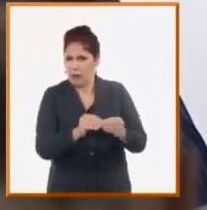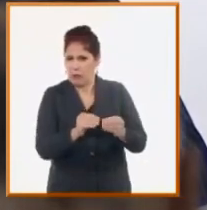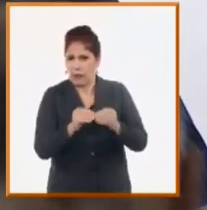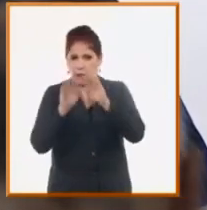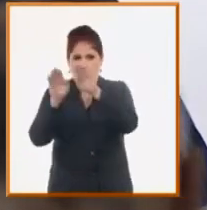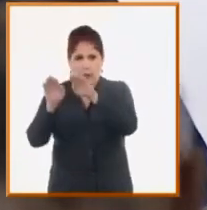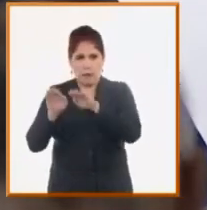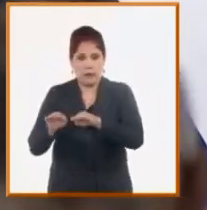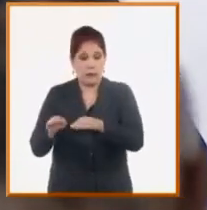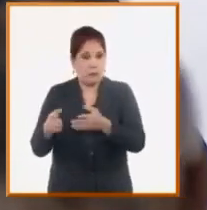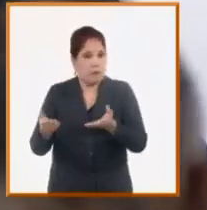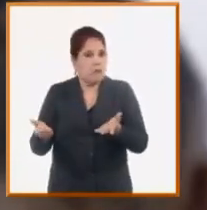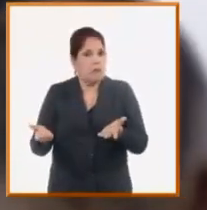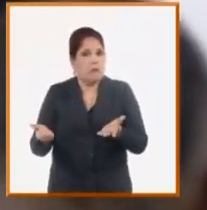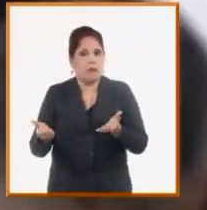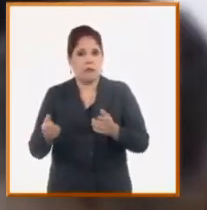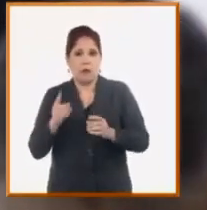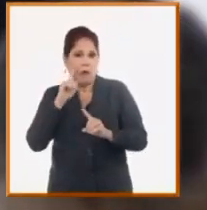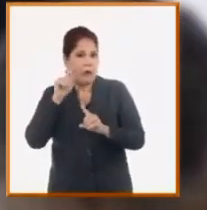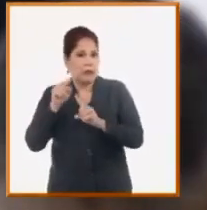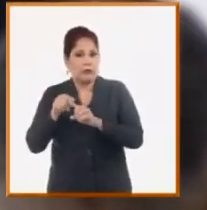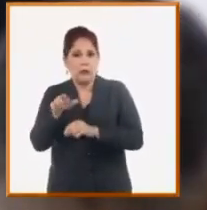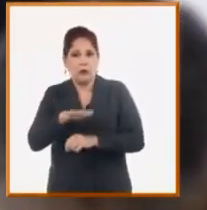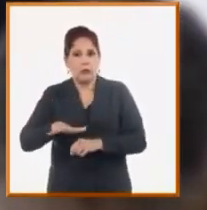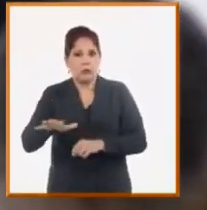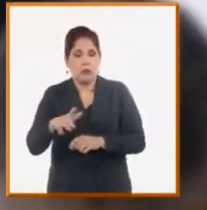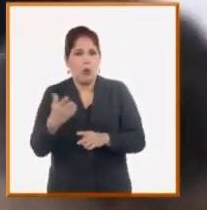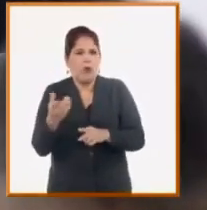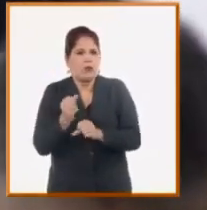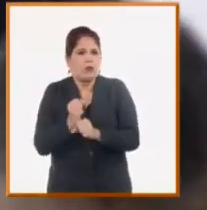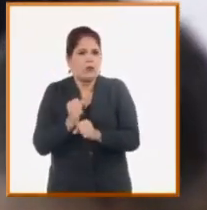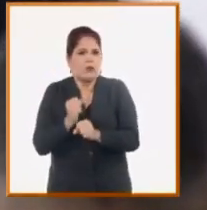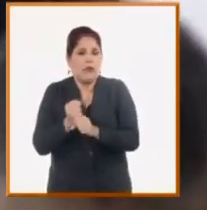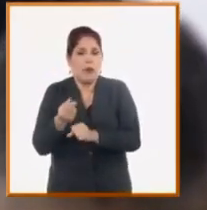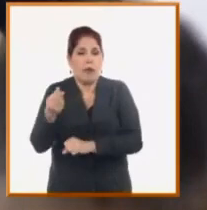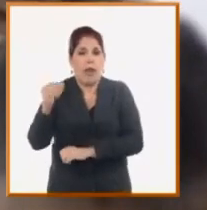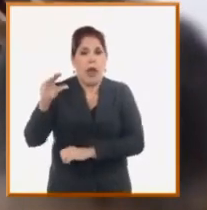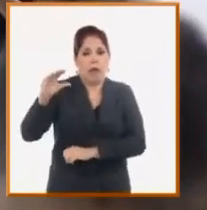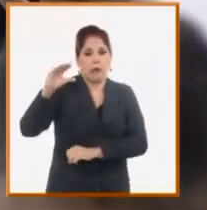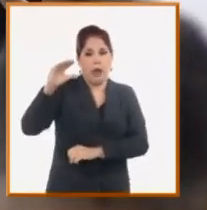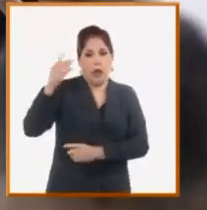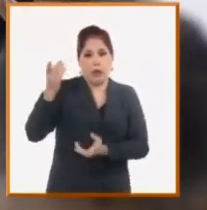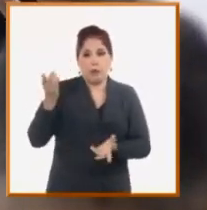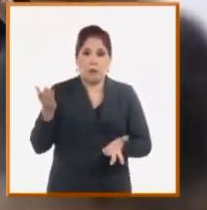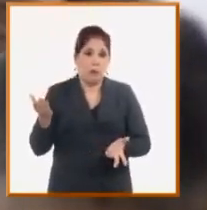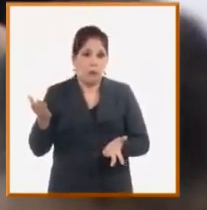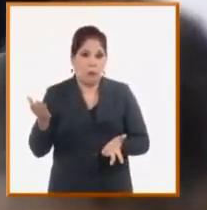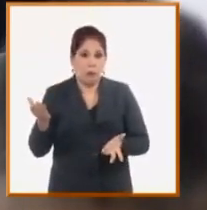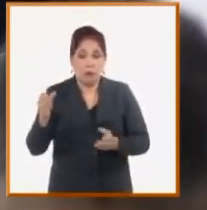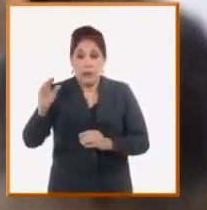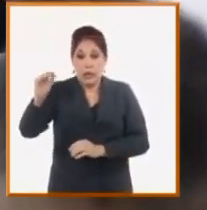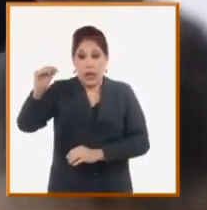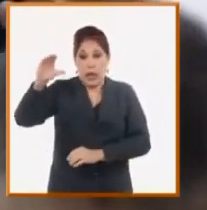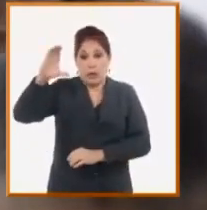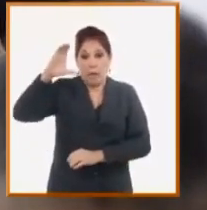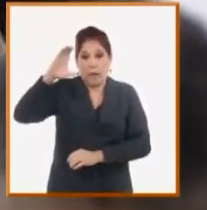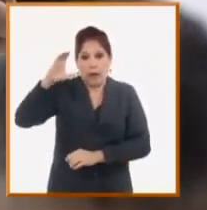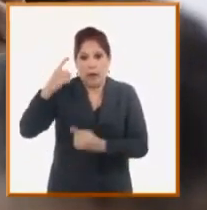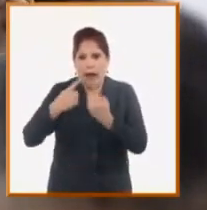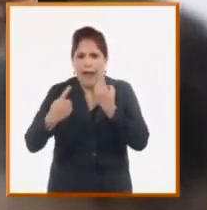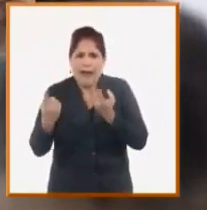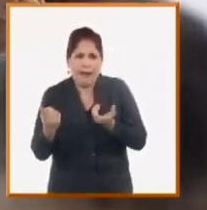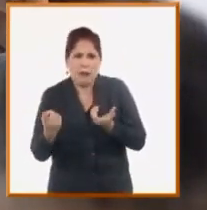entidades inmobiliarias. ¿Cuándo esos trabajadores van a aspirar a recibir mayores salarios o